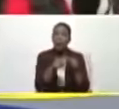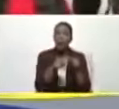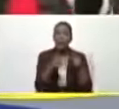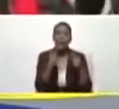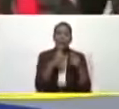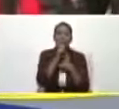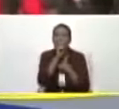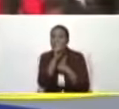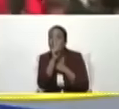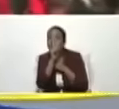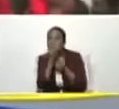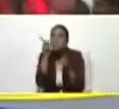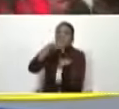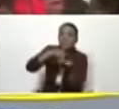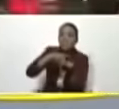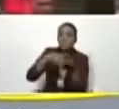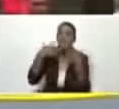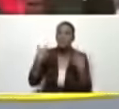a